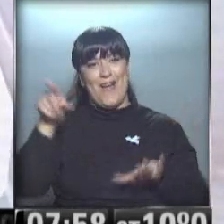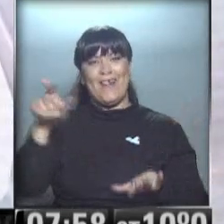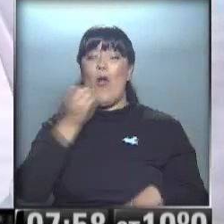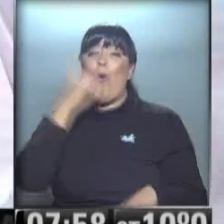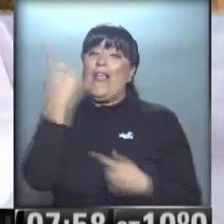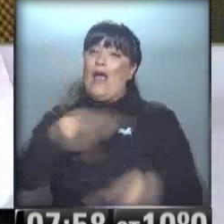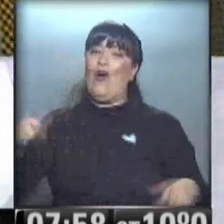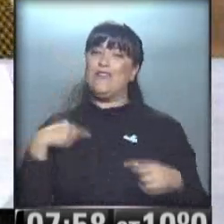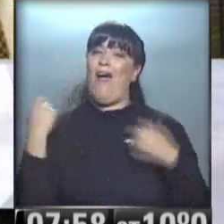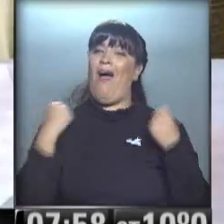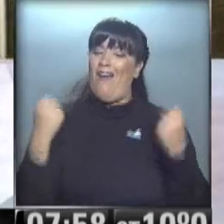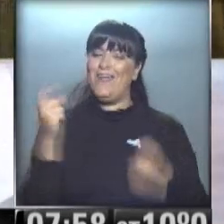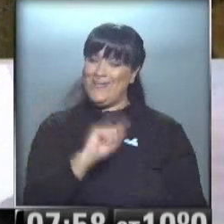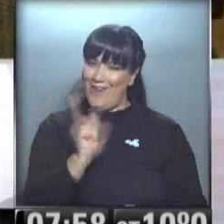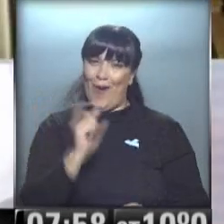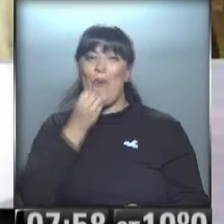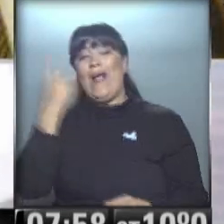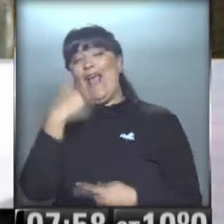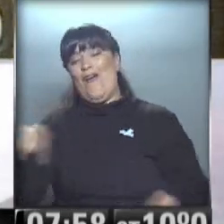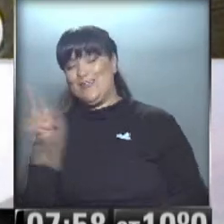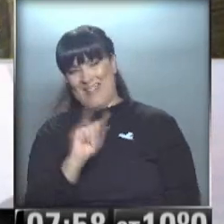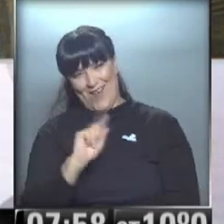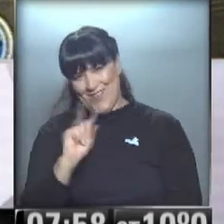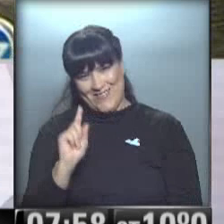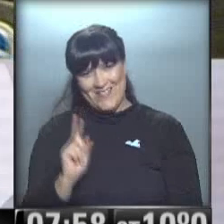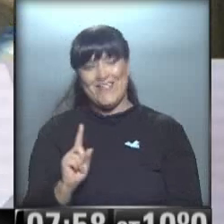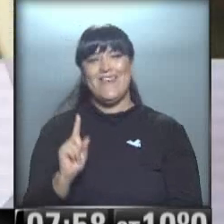cosa no. A irme ya. Sí, a cualquier cosa no.